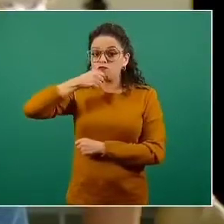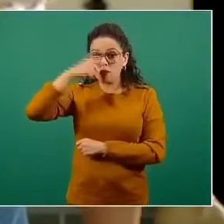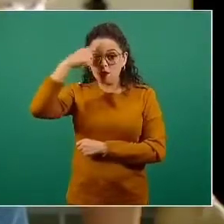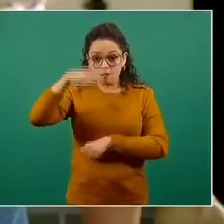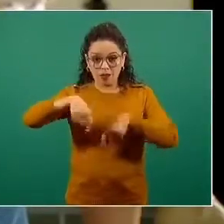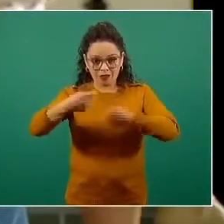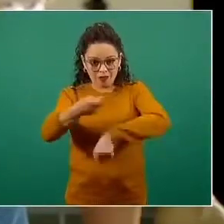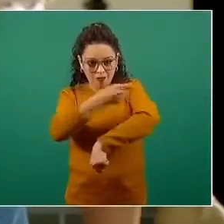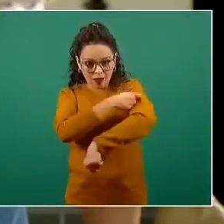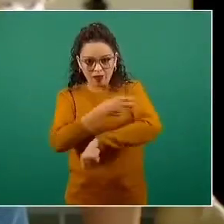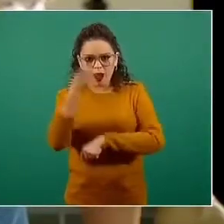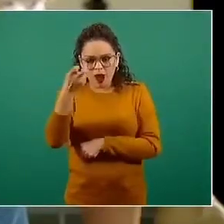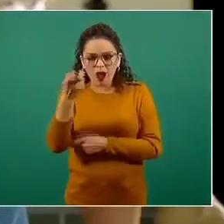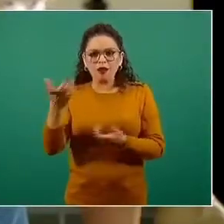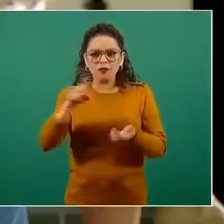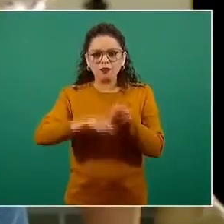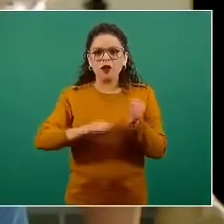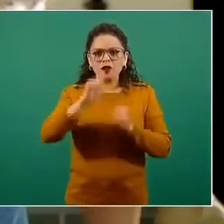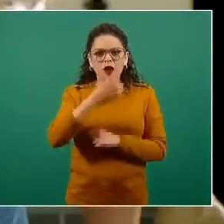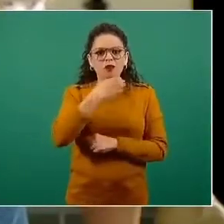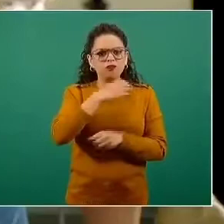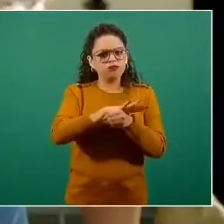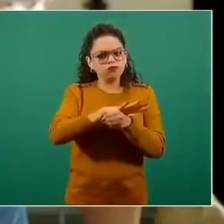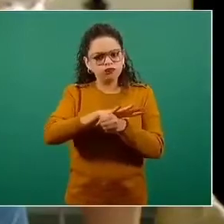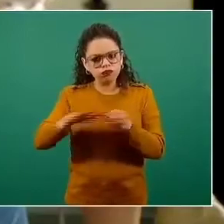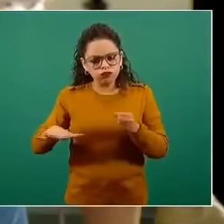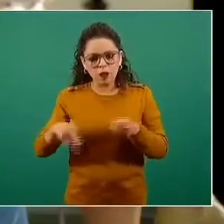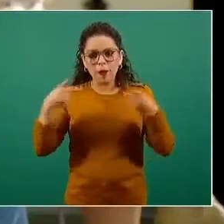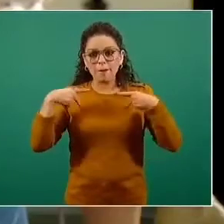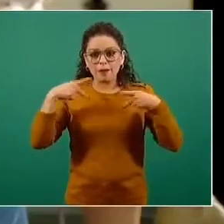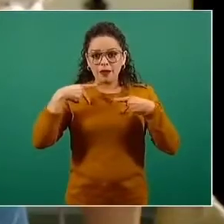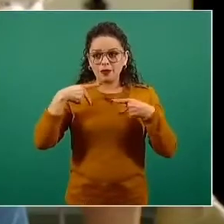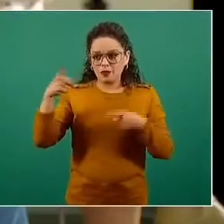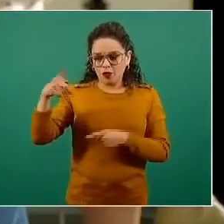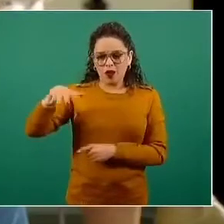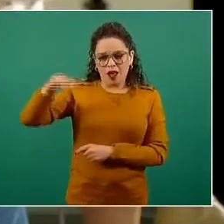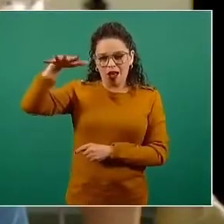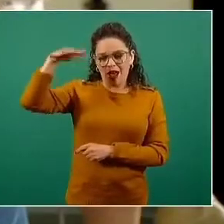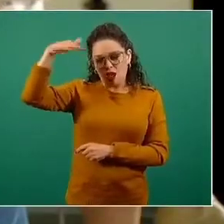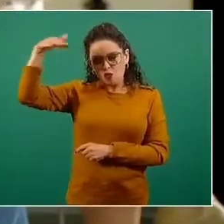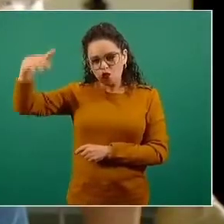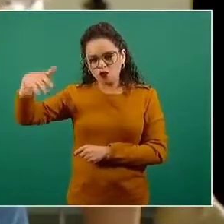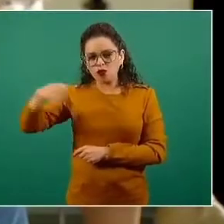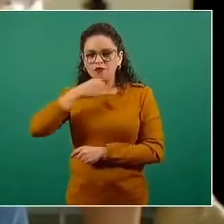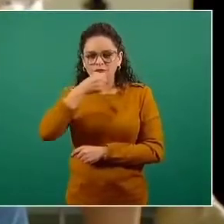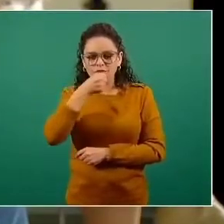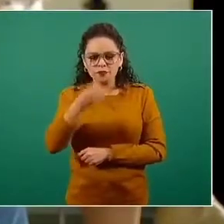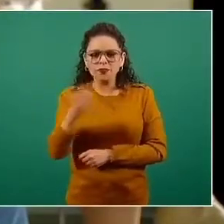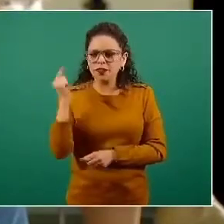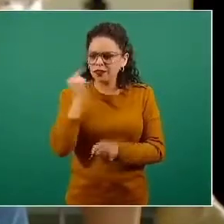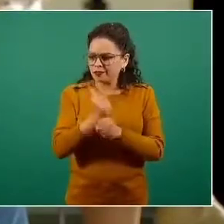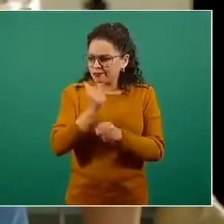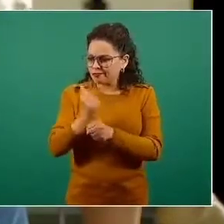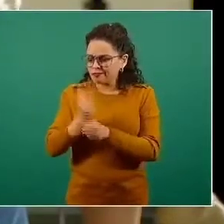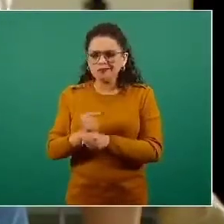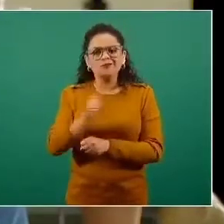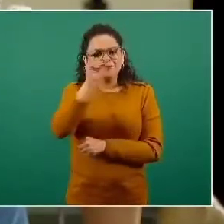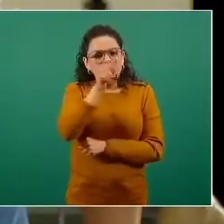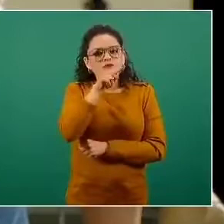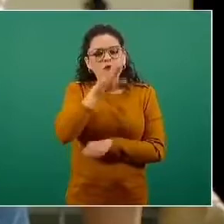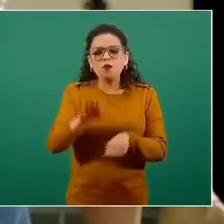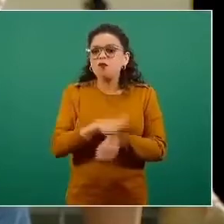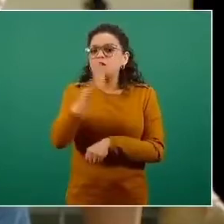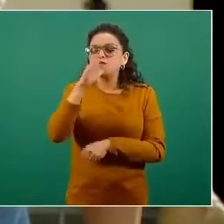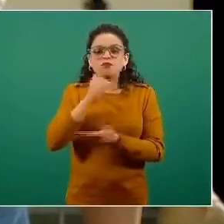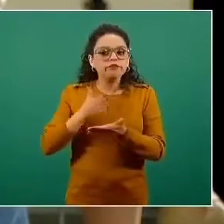pues los adultos mayores se notan, y nos lo han hecho saber en redes sociales y demás, se notan muy preocupados porque no están pudiendo accesar. Así es.